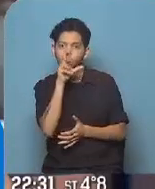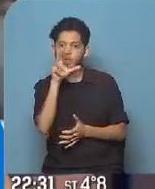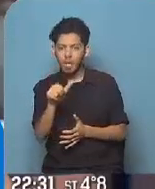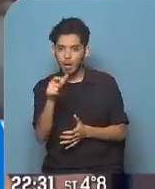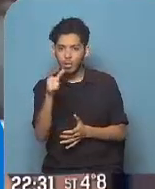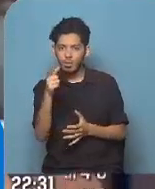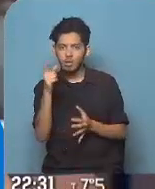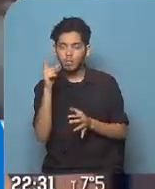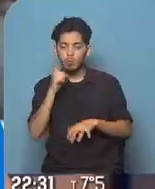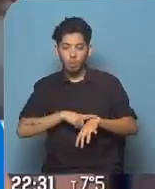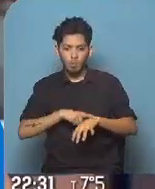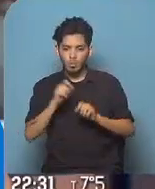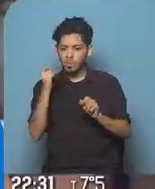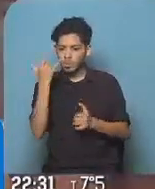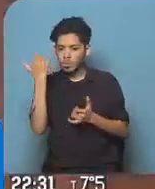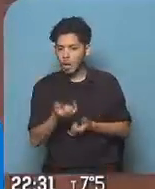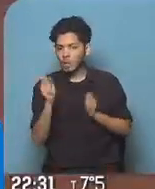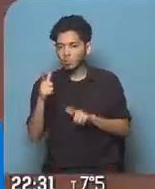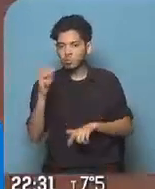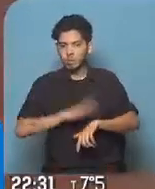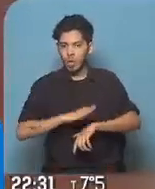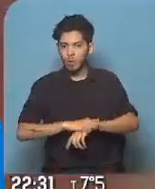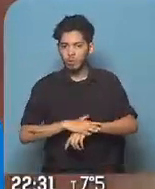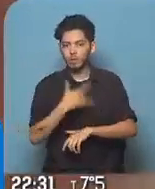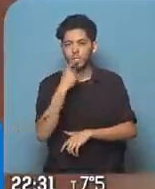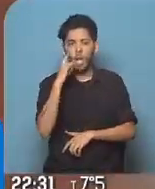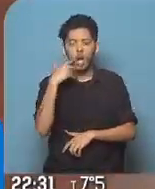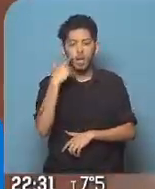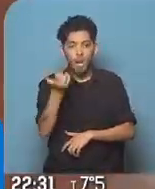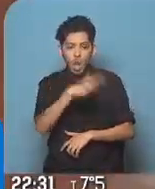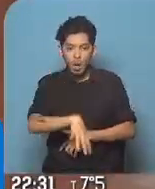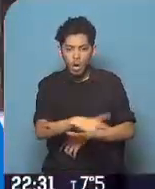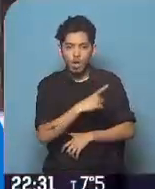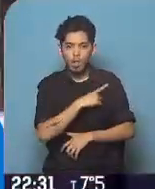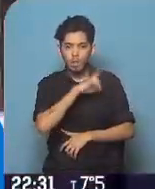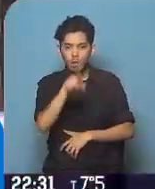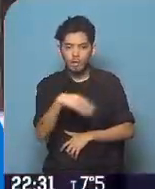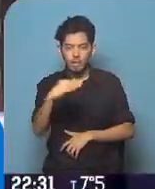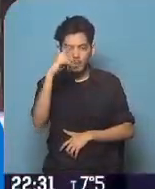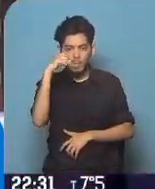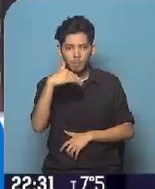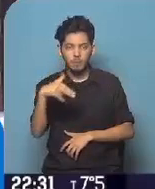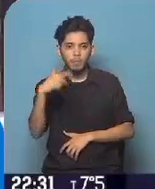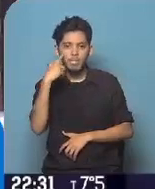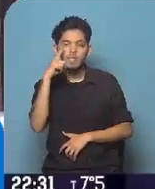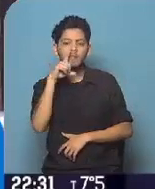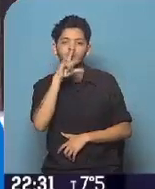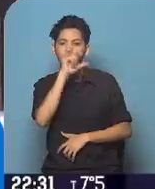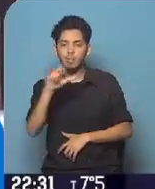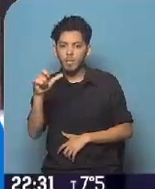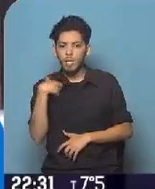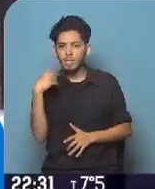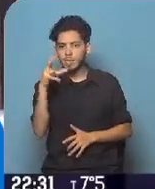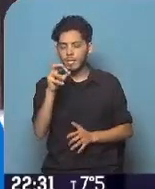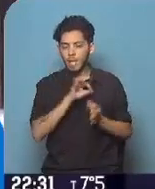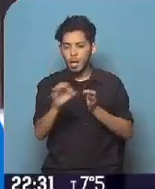su tiempo. Y la particularidad es que Sajonia, que es donde se producen los incidentes, Chemnitz, esa ciudad que queda a 30 kilómetros